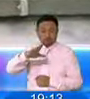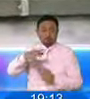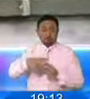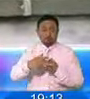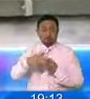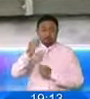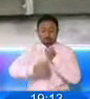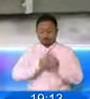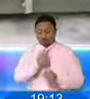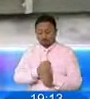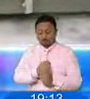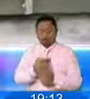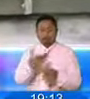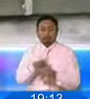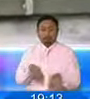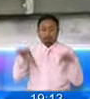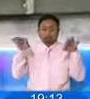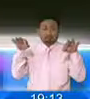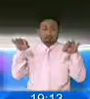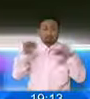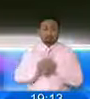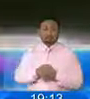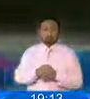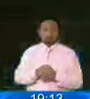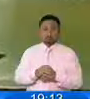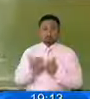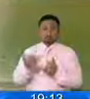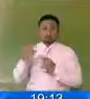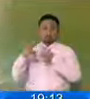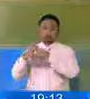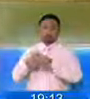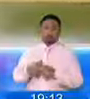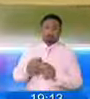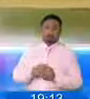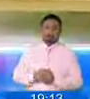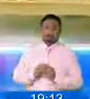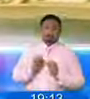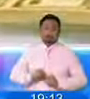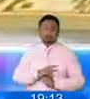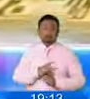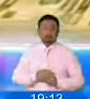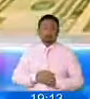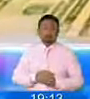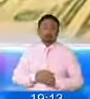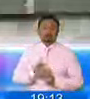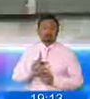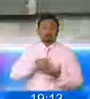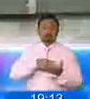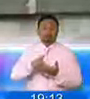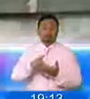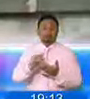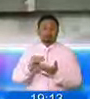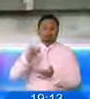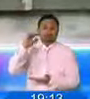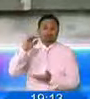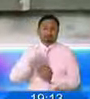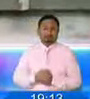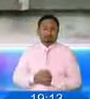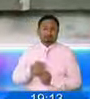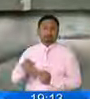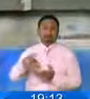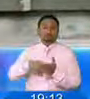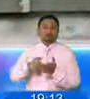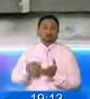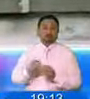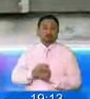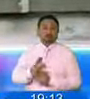la emisión más importante desde el 2014. Además, que provocaría presiones sobre la balanza de pago. Porque implica